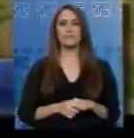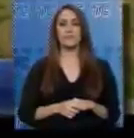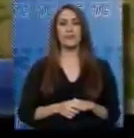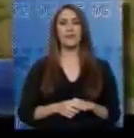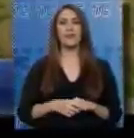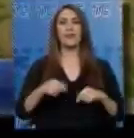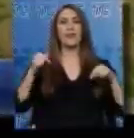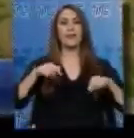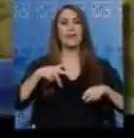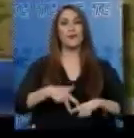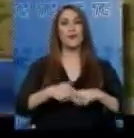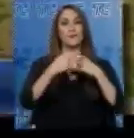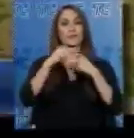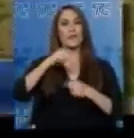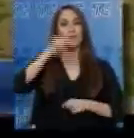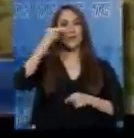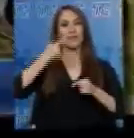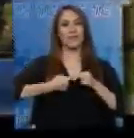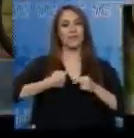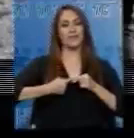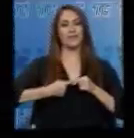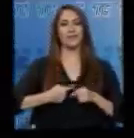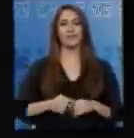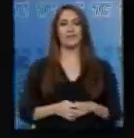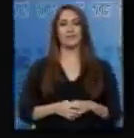Empezamos nuestro recorrido desde el norte de la ciudad.